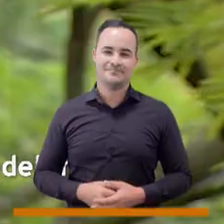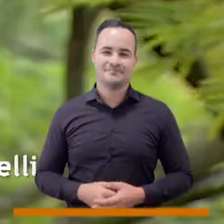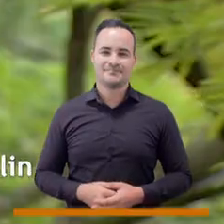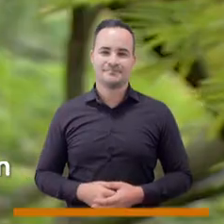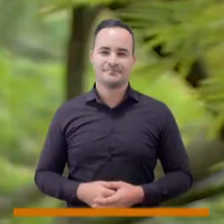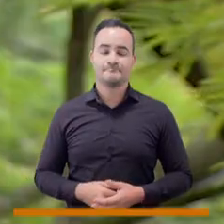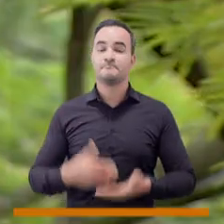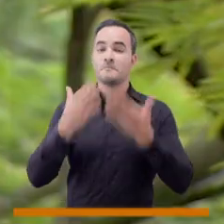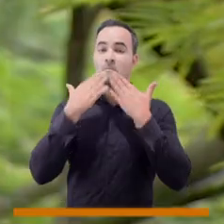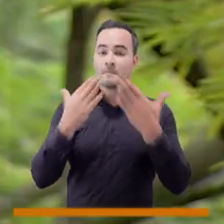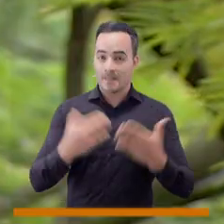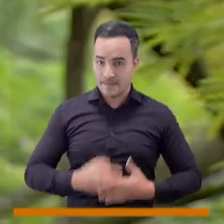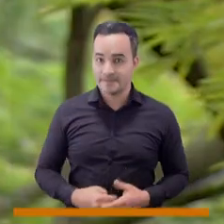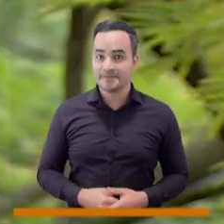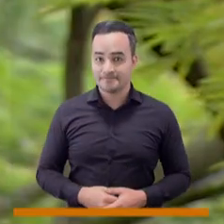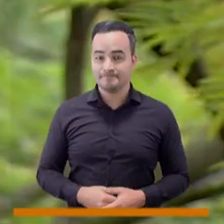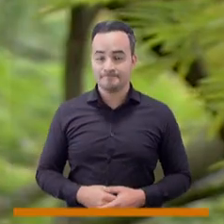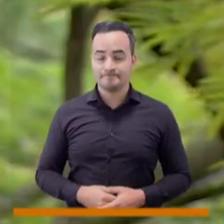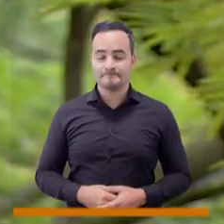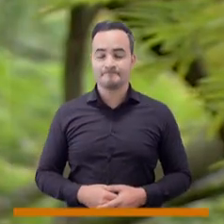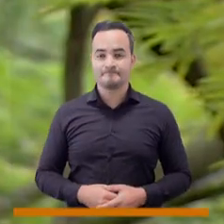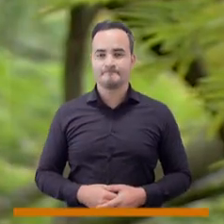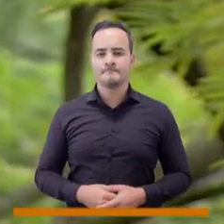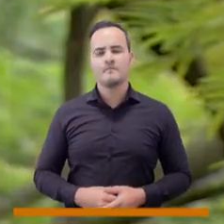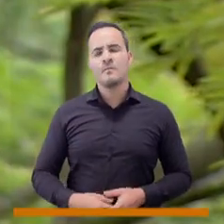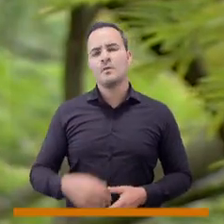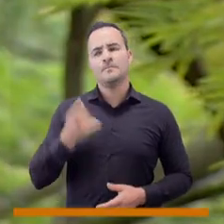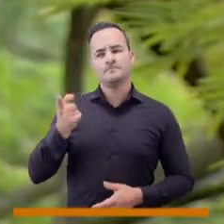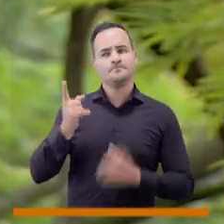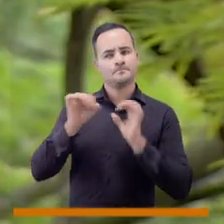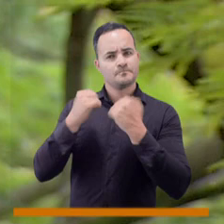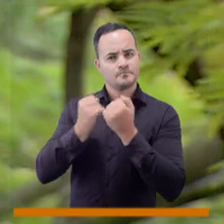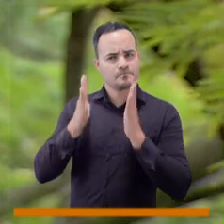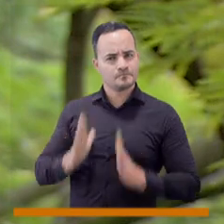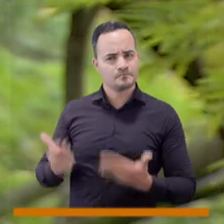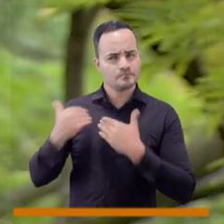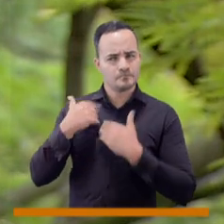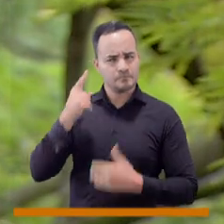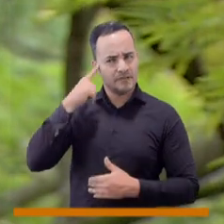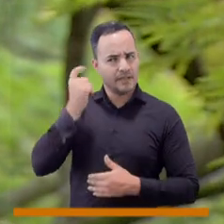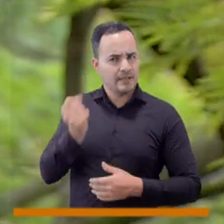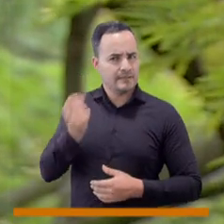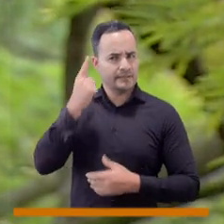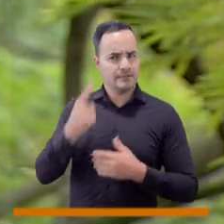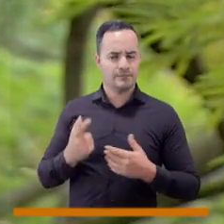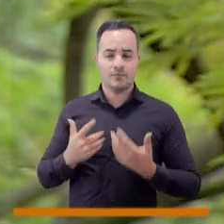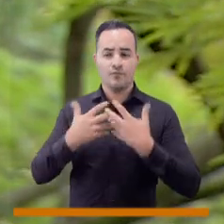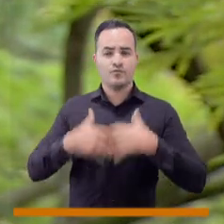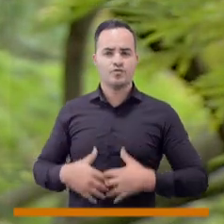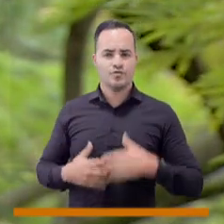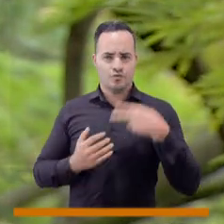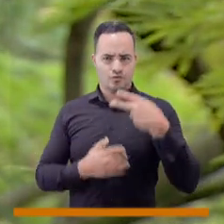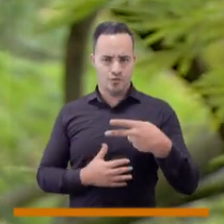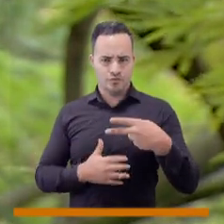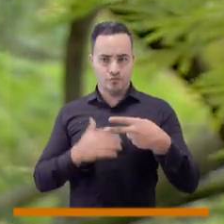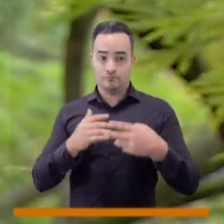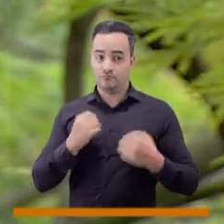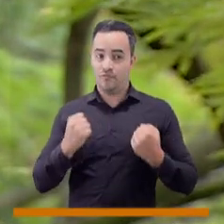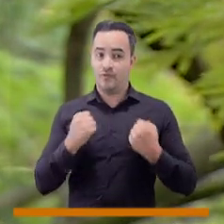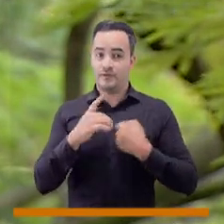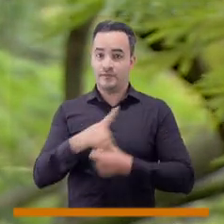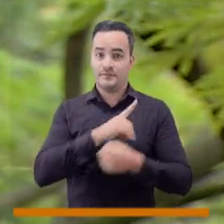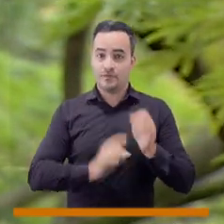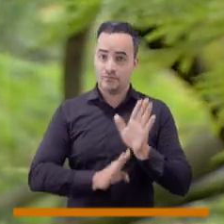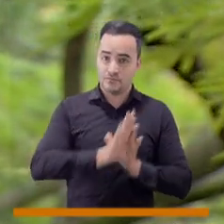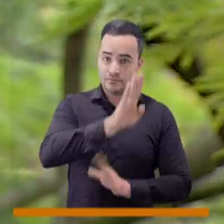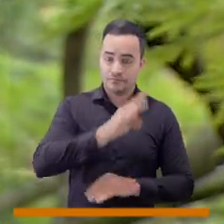Gracias, María Fernanda. Y bueno, concejal, usted hace la fusión de dos temas que son muy poderosos para el desarrollo del